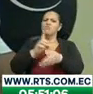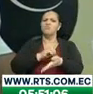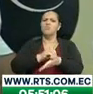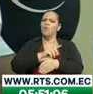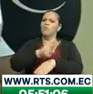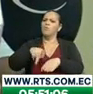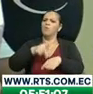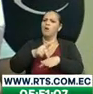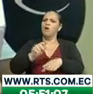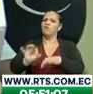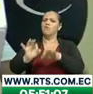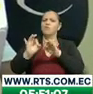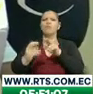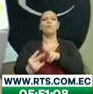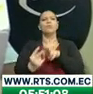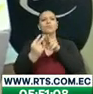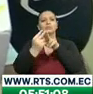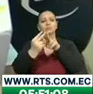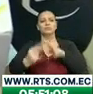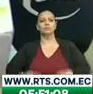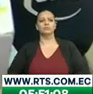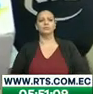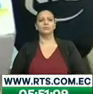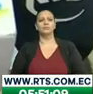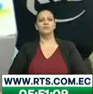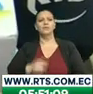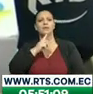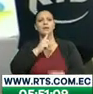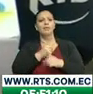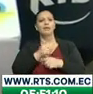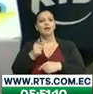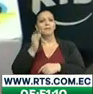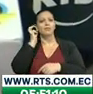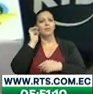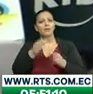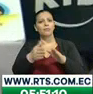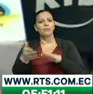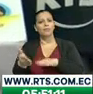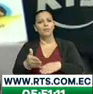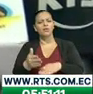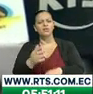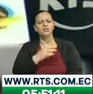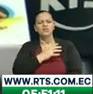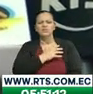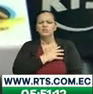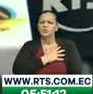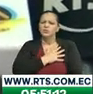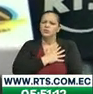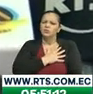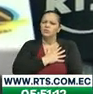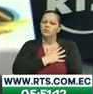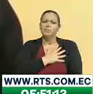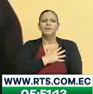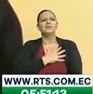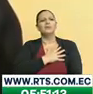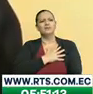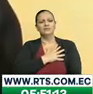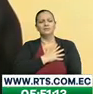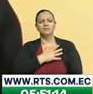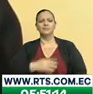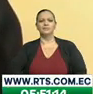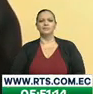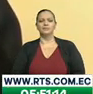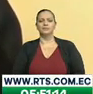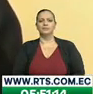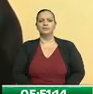alguna constituye un fuerte golpe para la sociedad, para la clase médica. Violeta fue